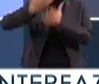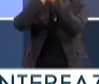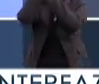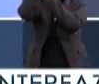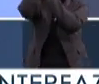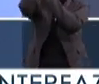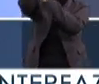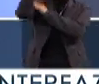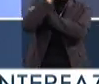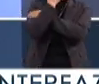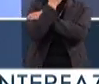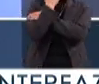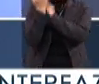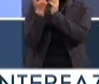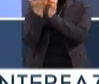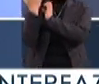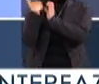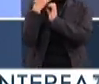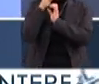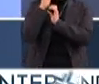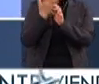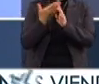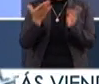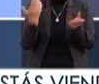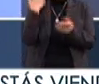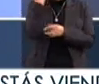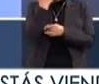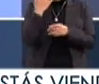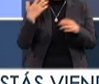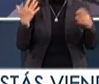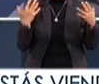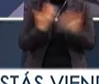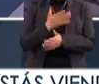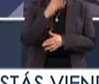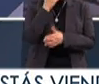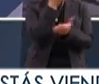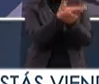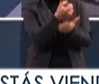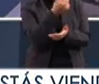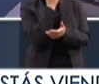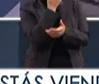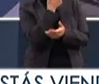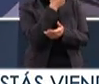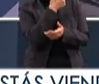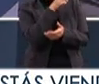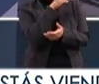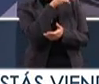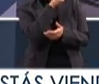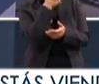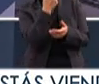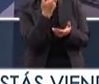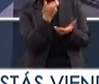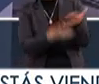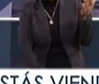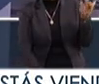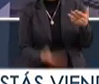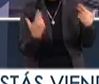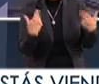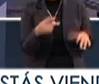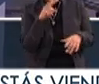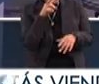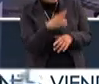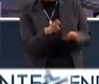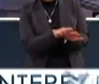exorbitantes y no te dabas cuenta hasta ahora uno lo nota porque vas y pides tu medicamento genérico y resulta que cuesta súper barato